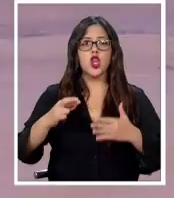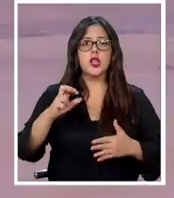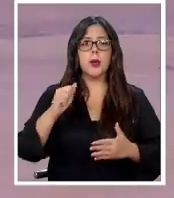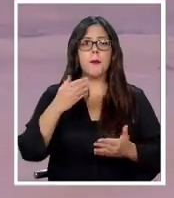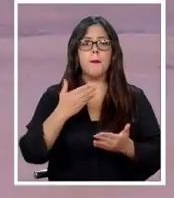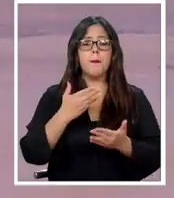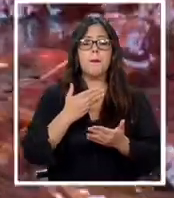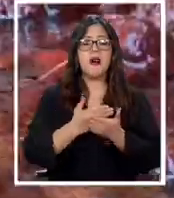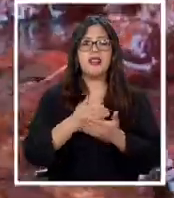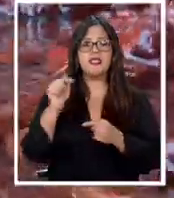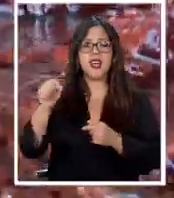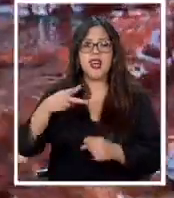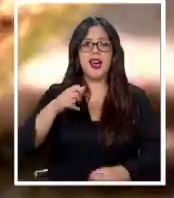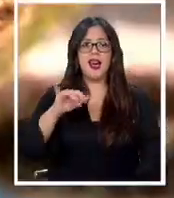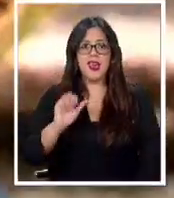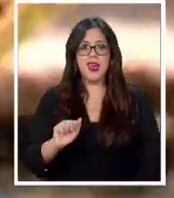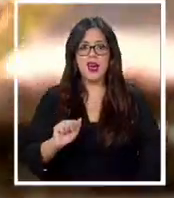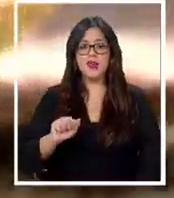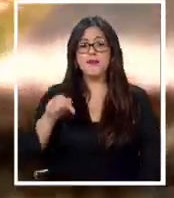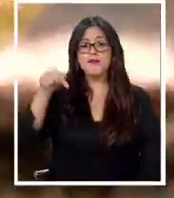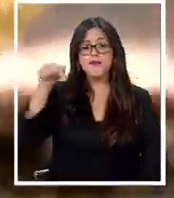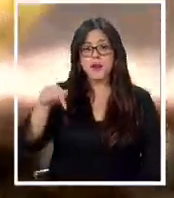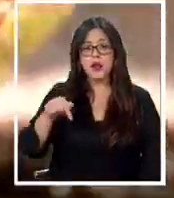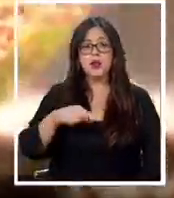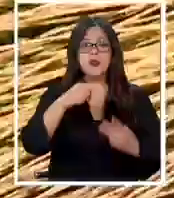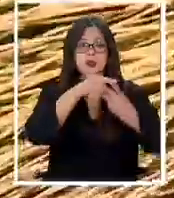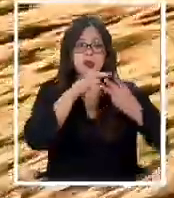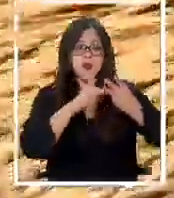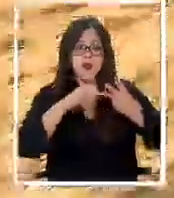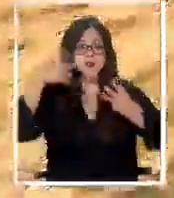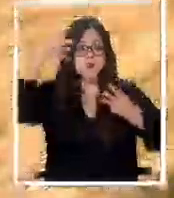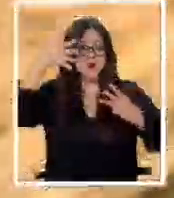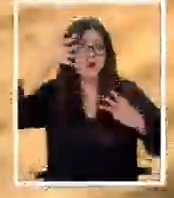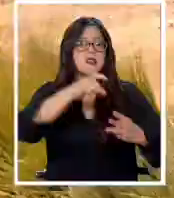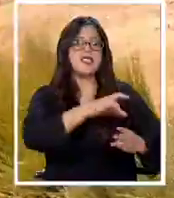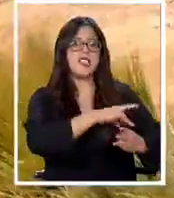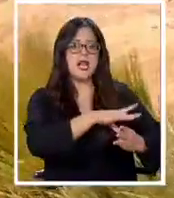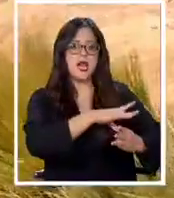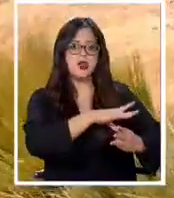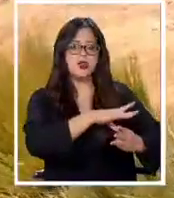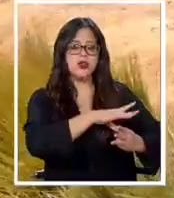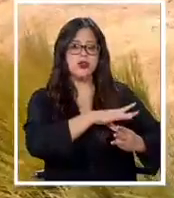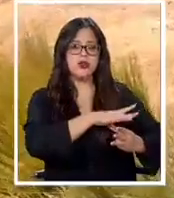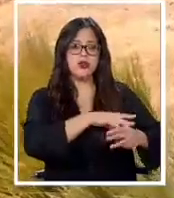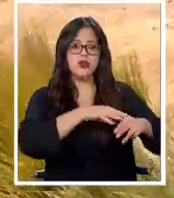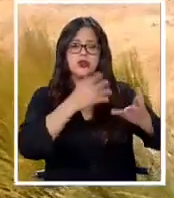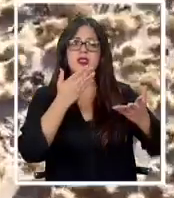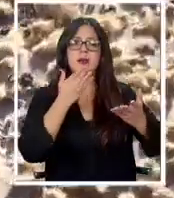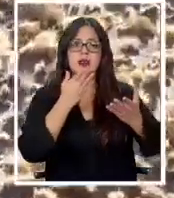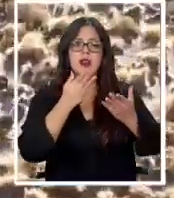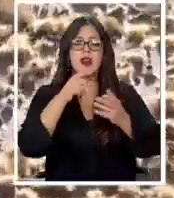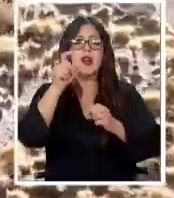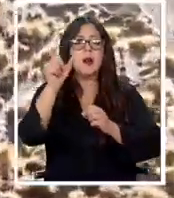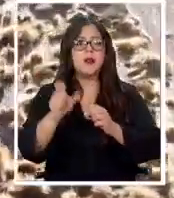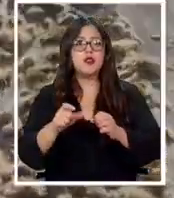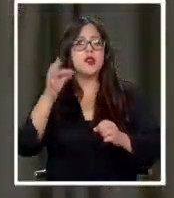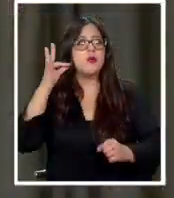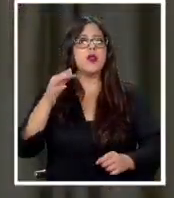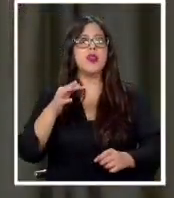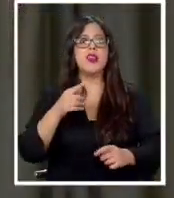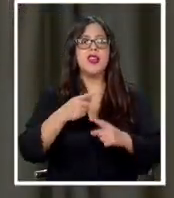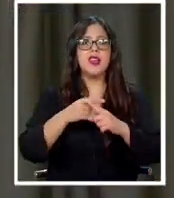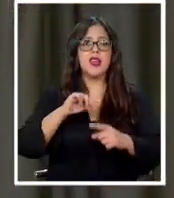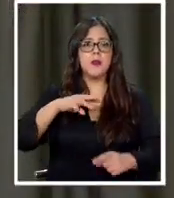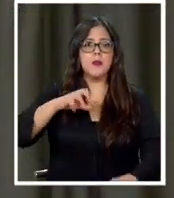de la haya durante esta jornada fueron tres los expositores chilenos sumados a la gente chilena jimena a fuentes